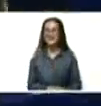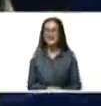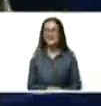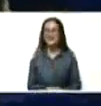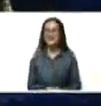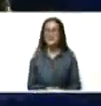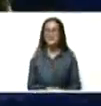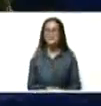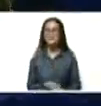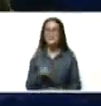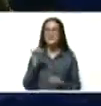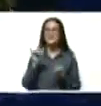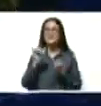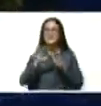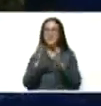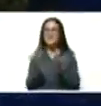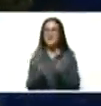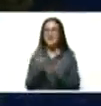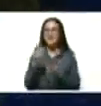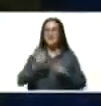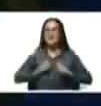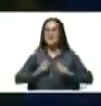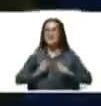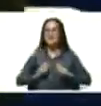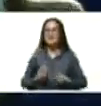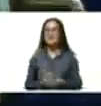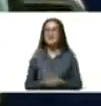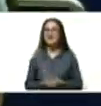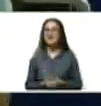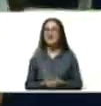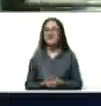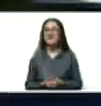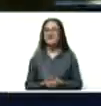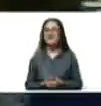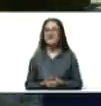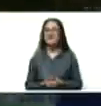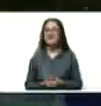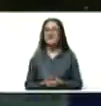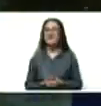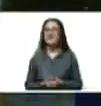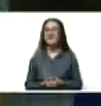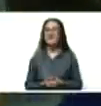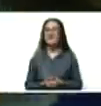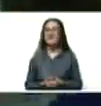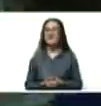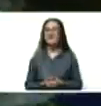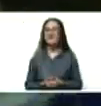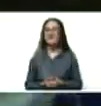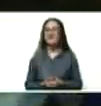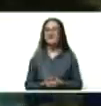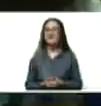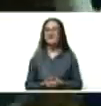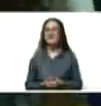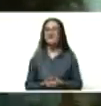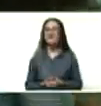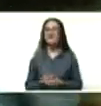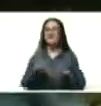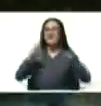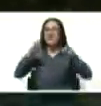tu mismo planeta, igualita, dice ella. Bueno, aquí tenemos, mira, este metro. Oye, vale, vamos a sentarnos aquí un segundito,